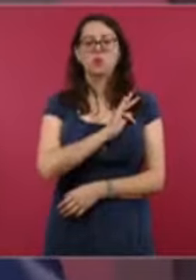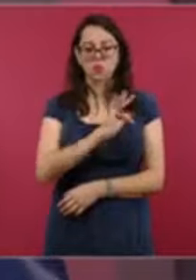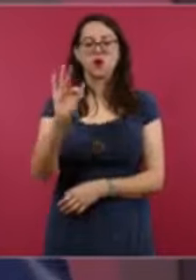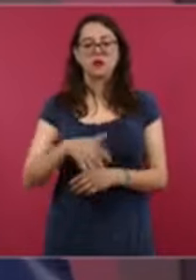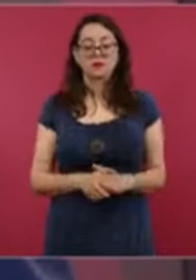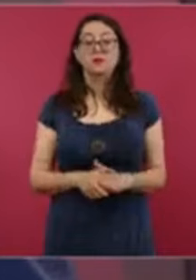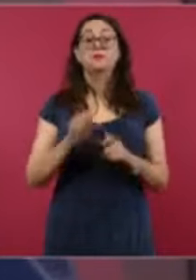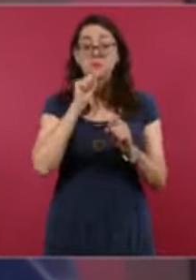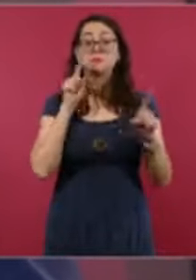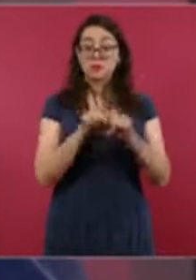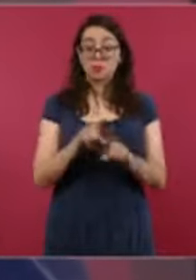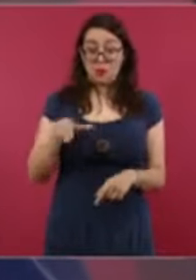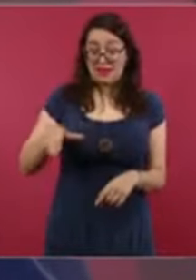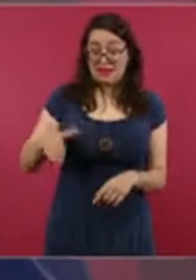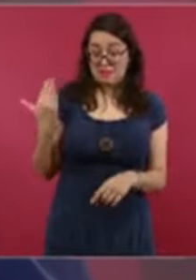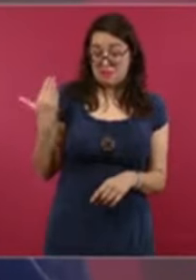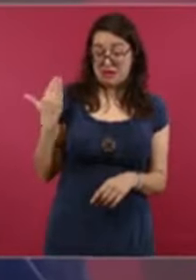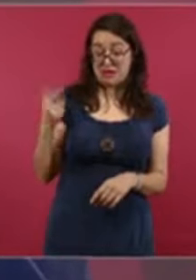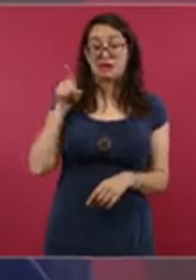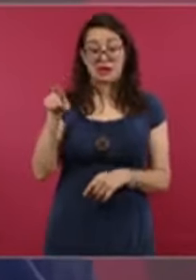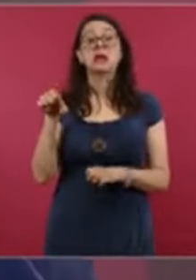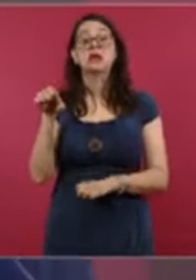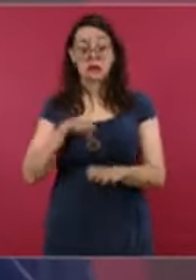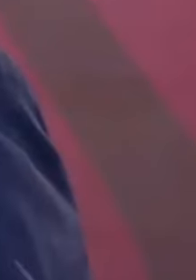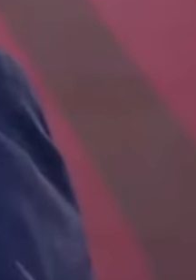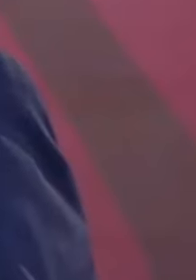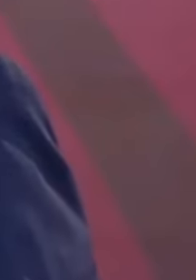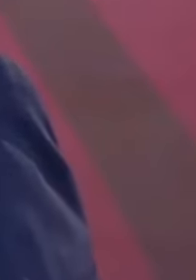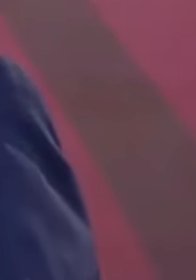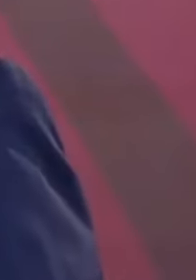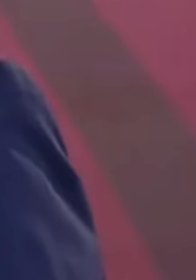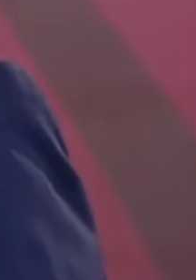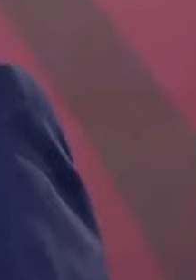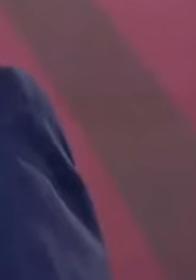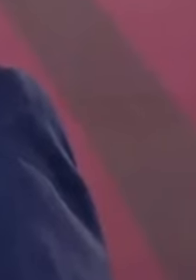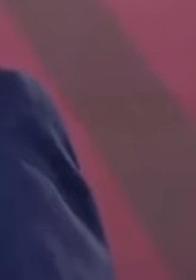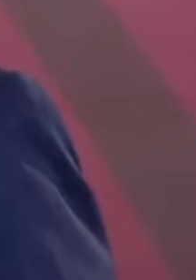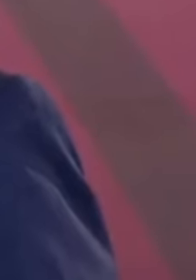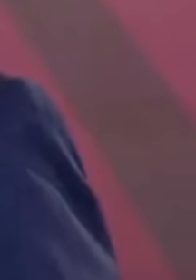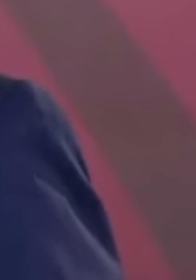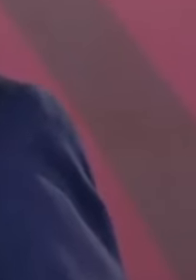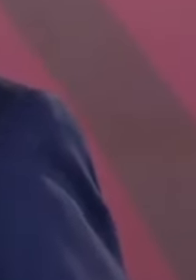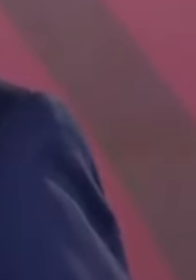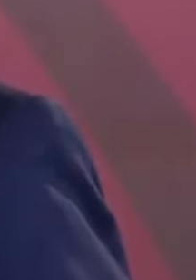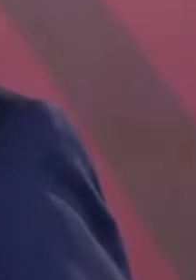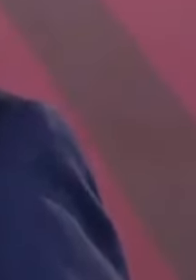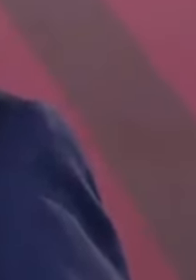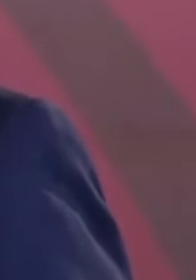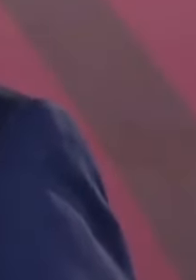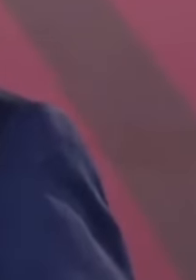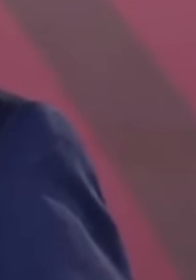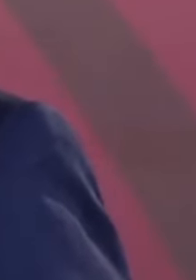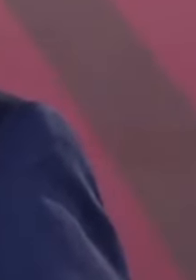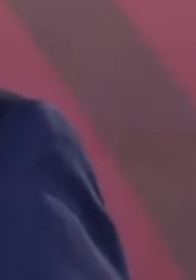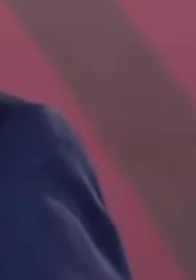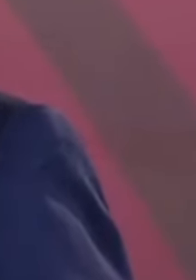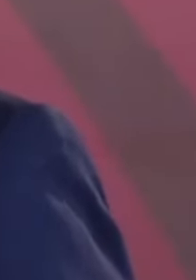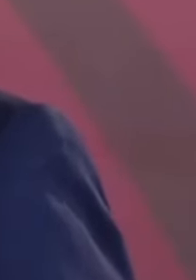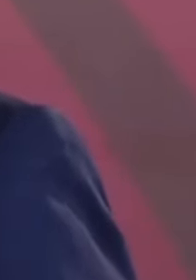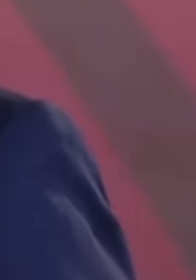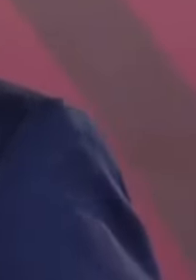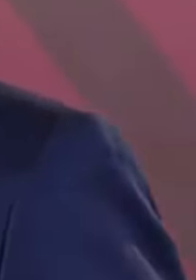digo por la agresión a nuestra soberanía en Ecuador. Hoy